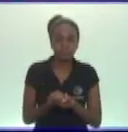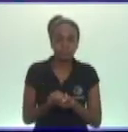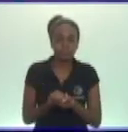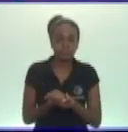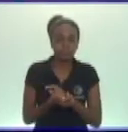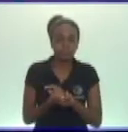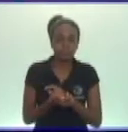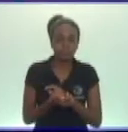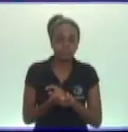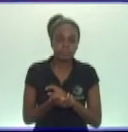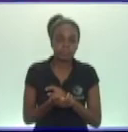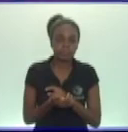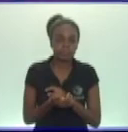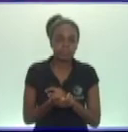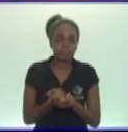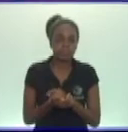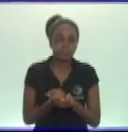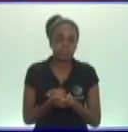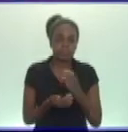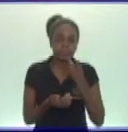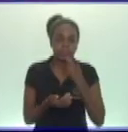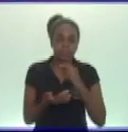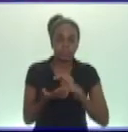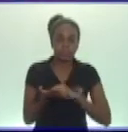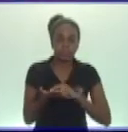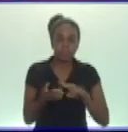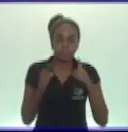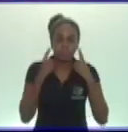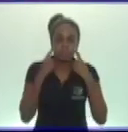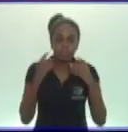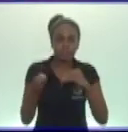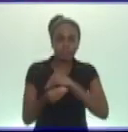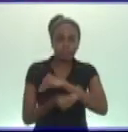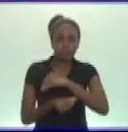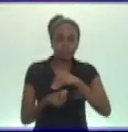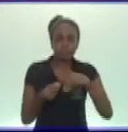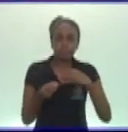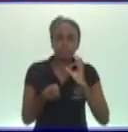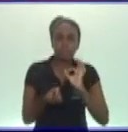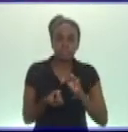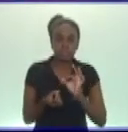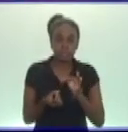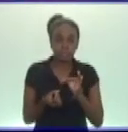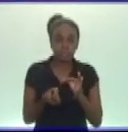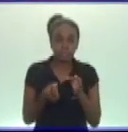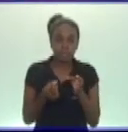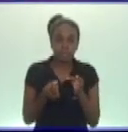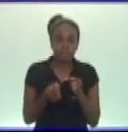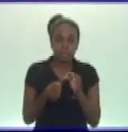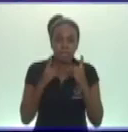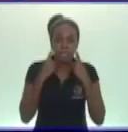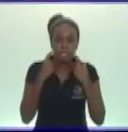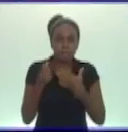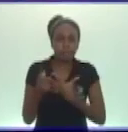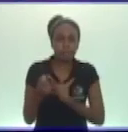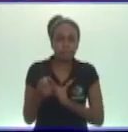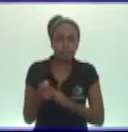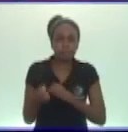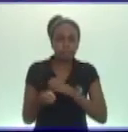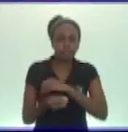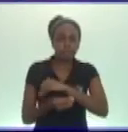decir, que nos deja como mensaje que la vida es un constante cambio, la vida también sufre